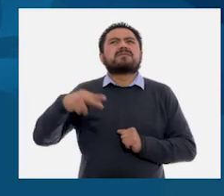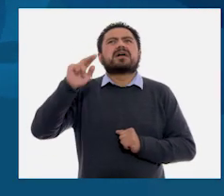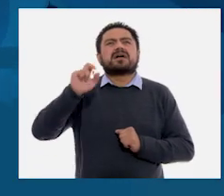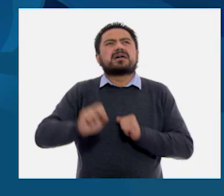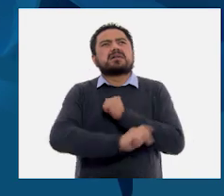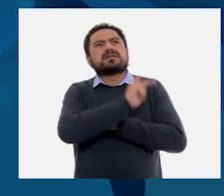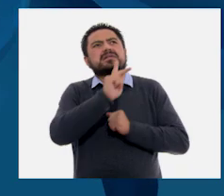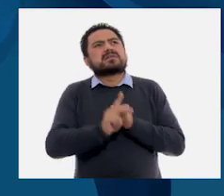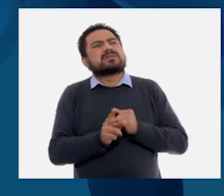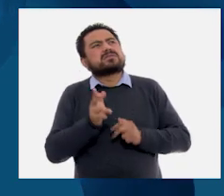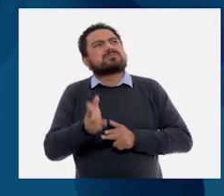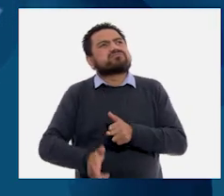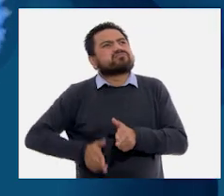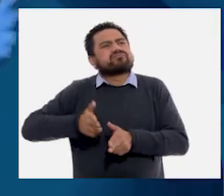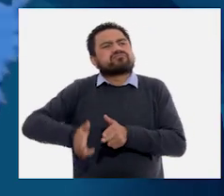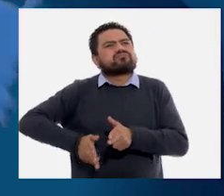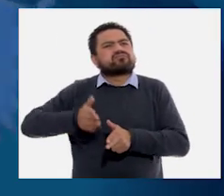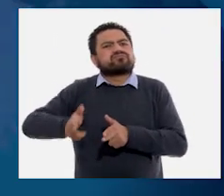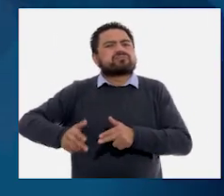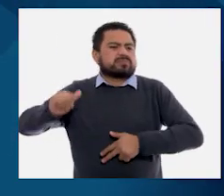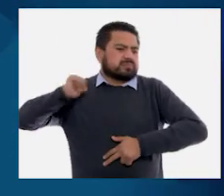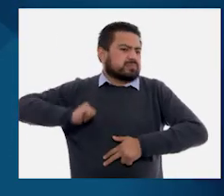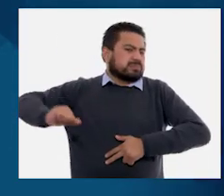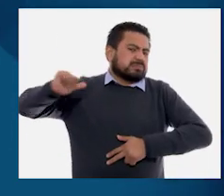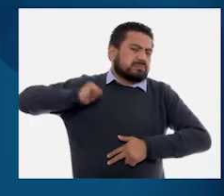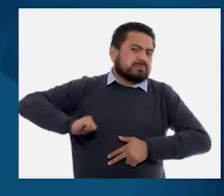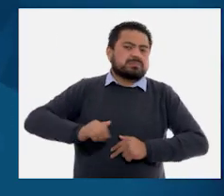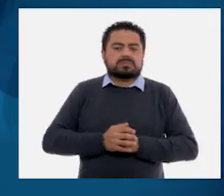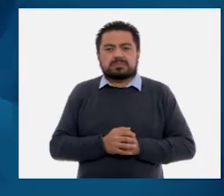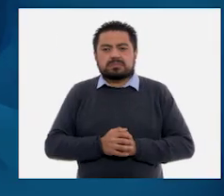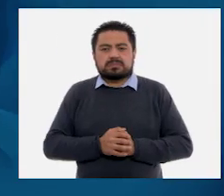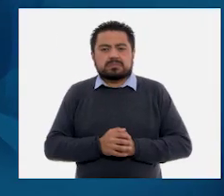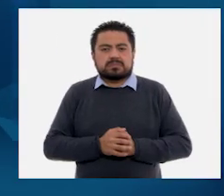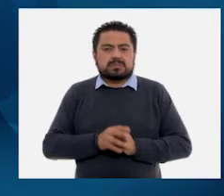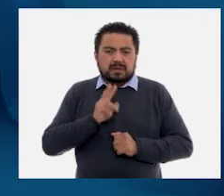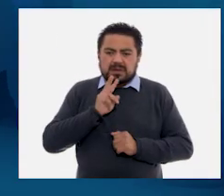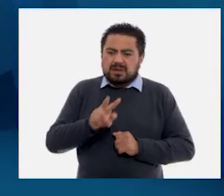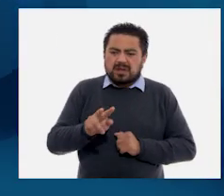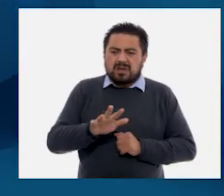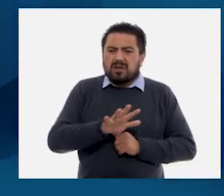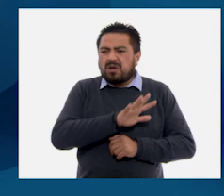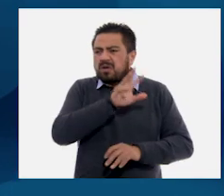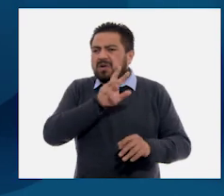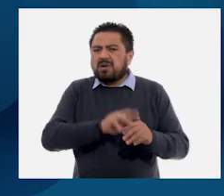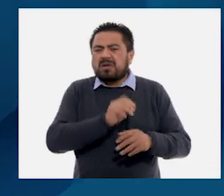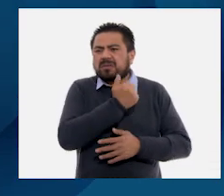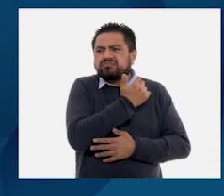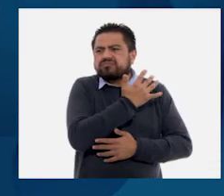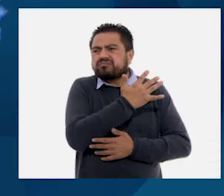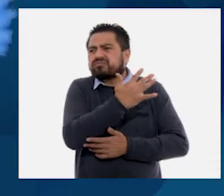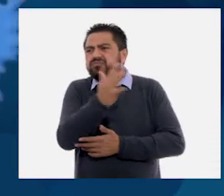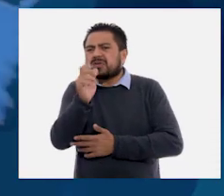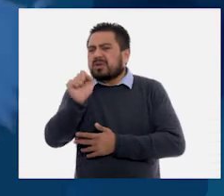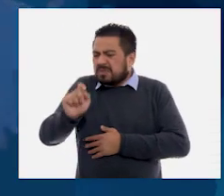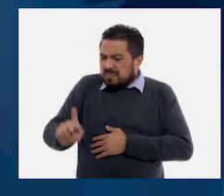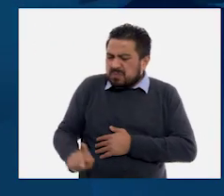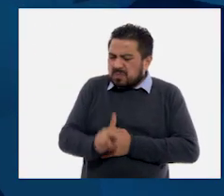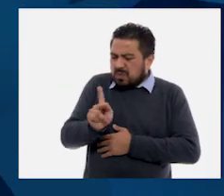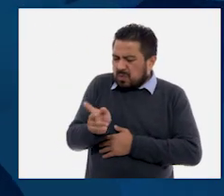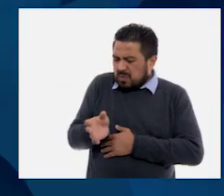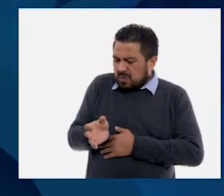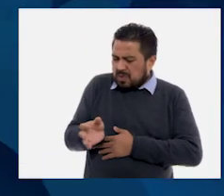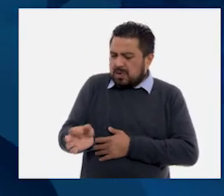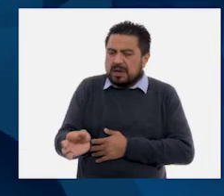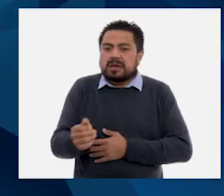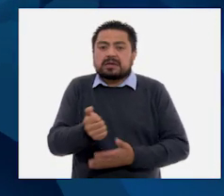país en el ferrocarril en esa época. Ver todos los paisajes, los pueblitos. Y